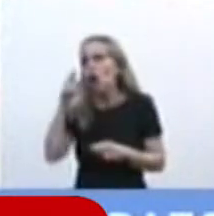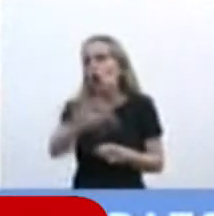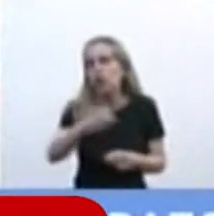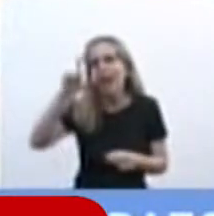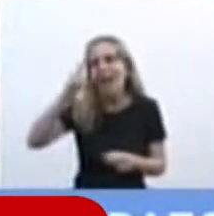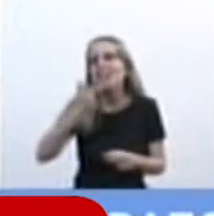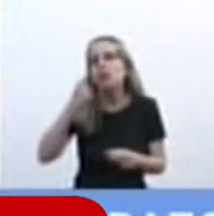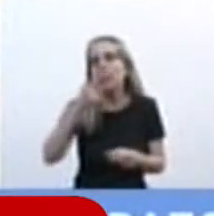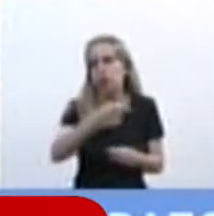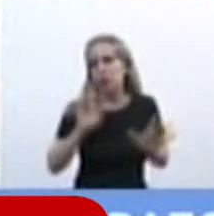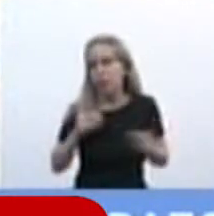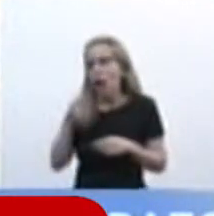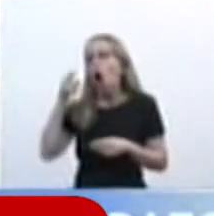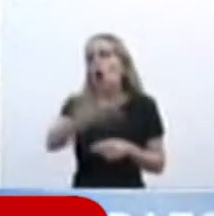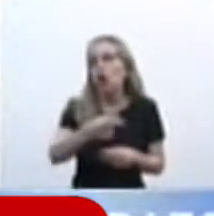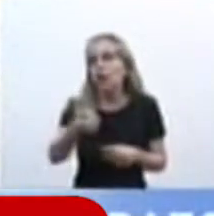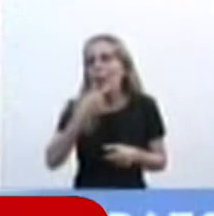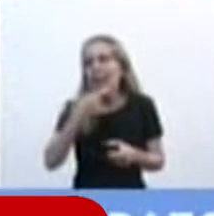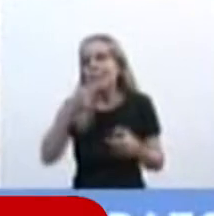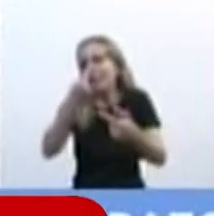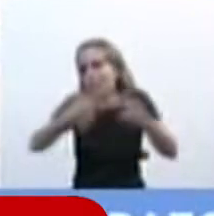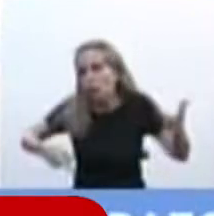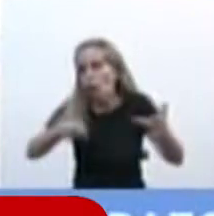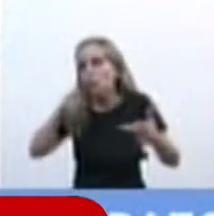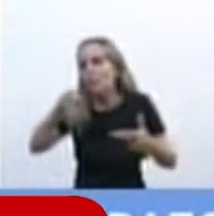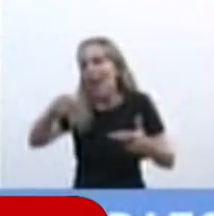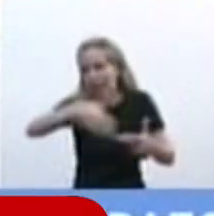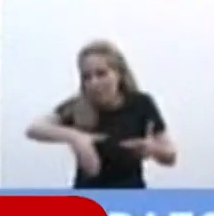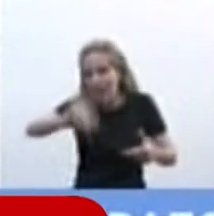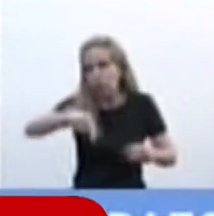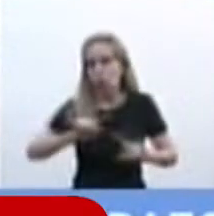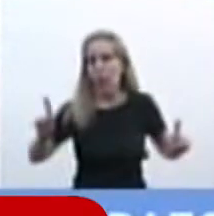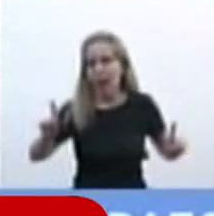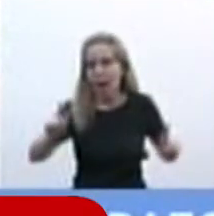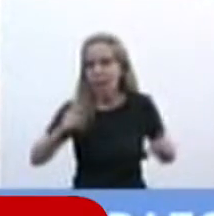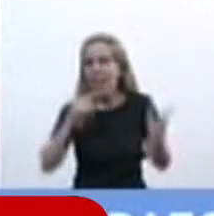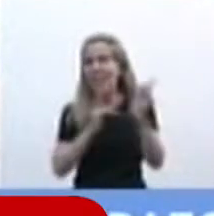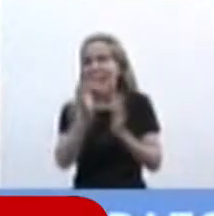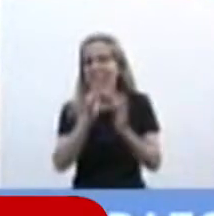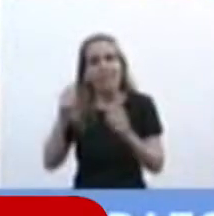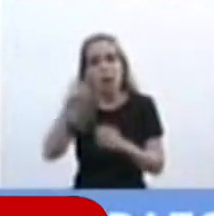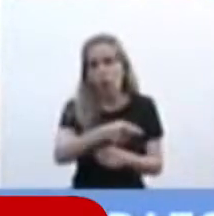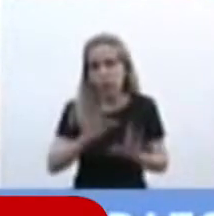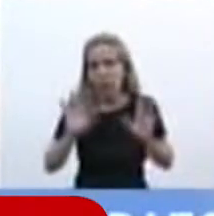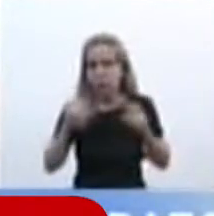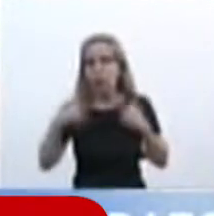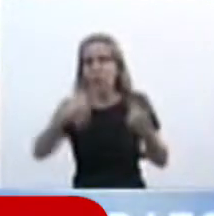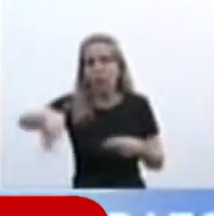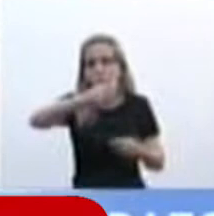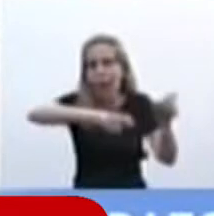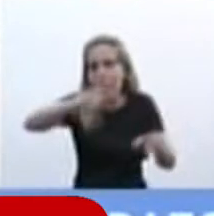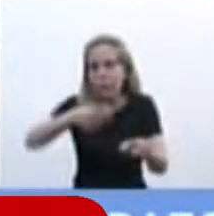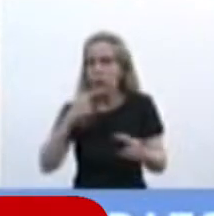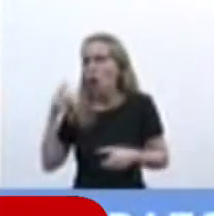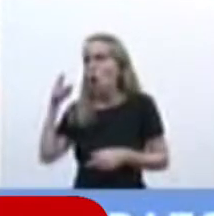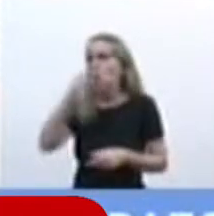y se opone al uso de los anticonceptivos para todos los argentinos. A los que se oponen todavía les